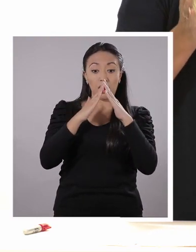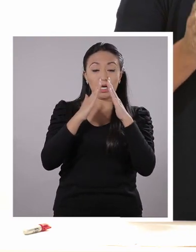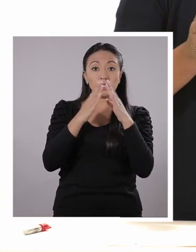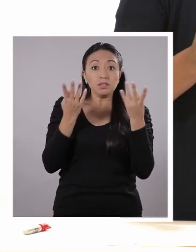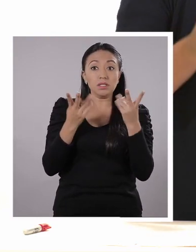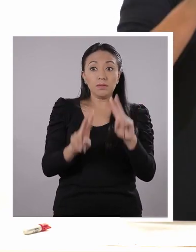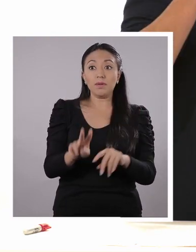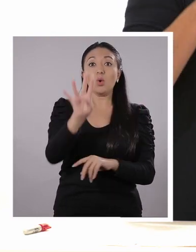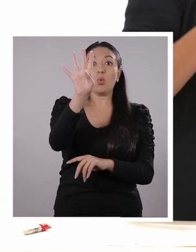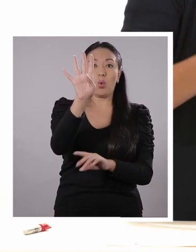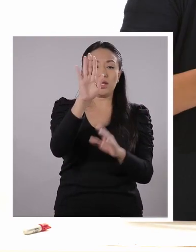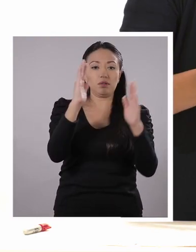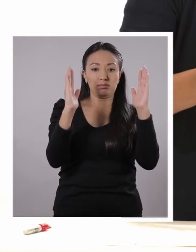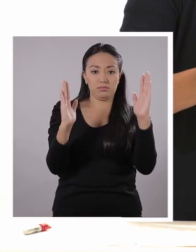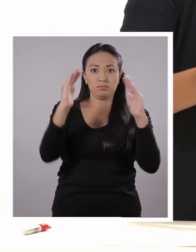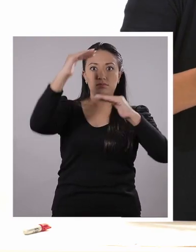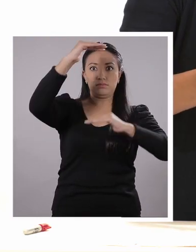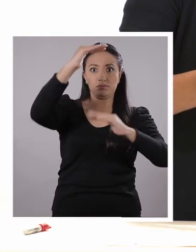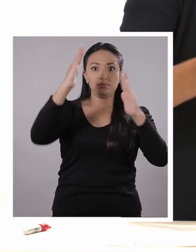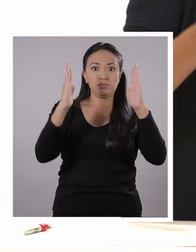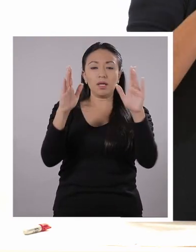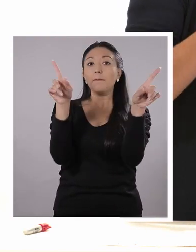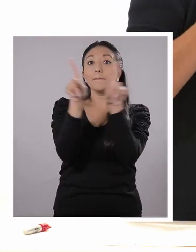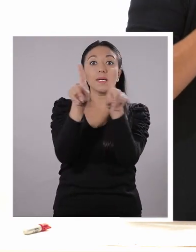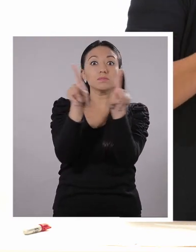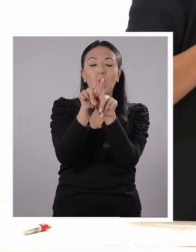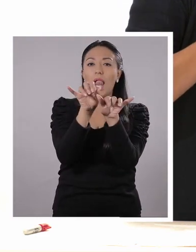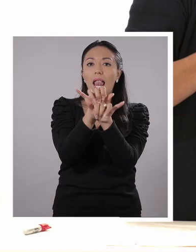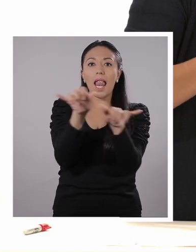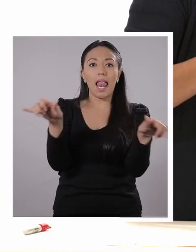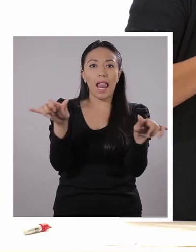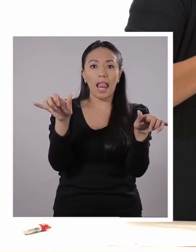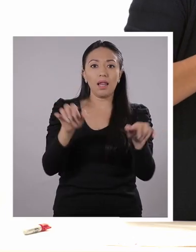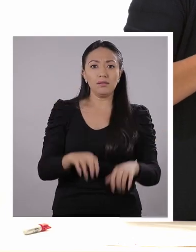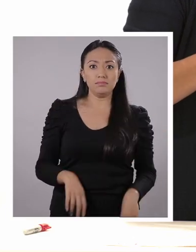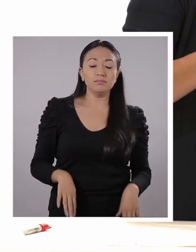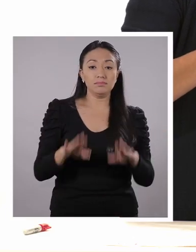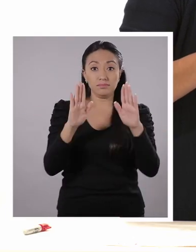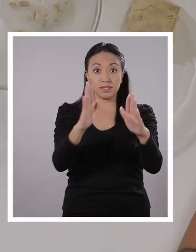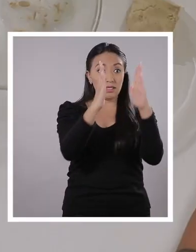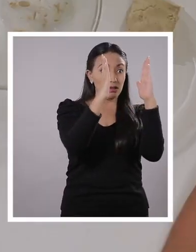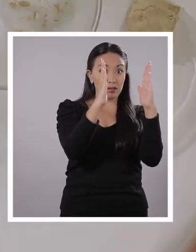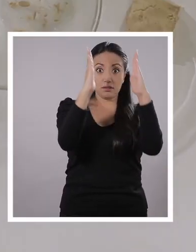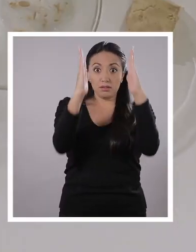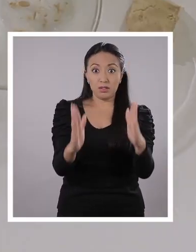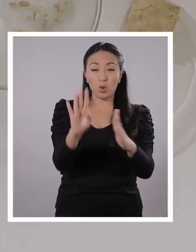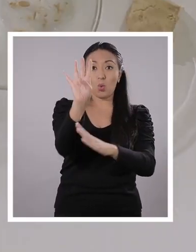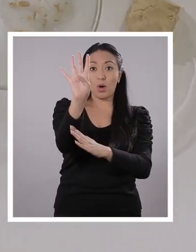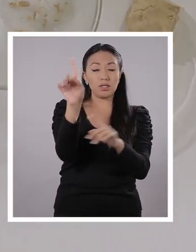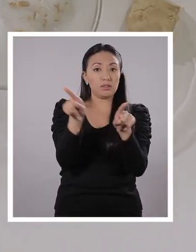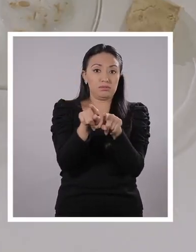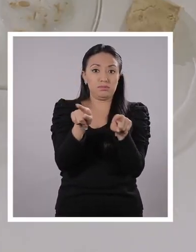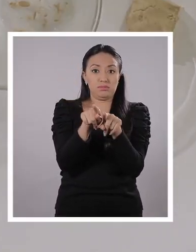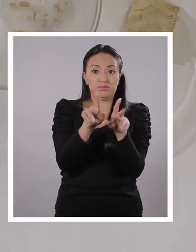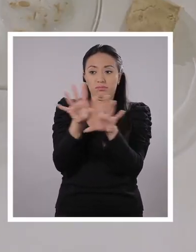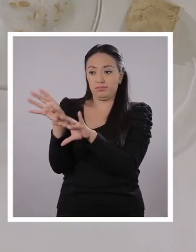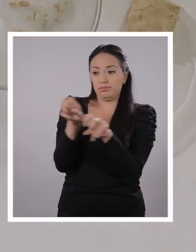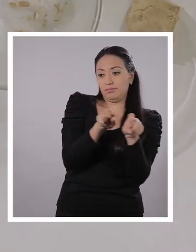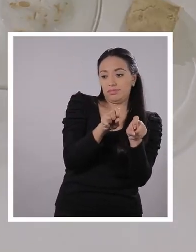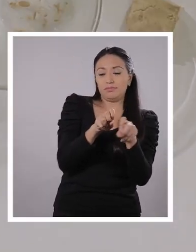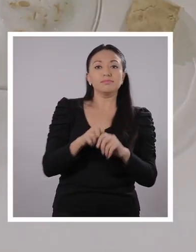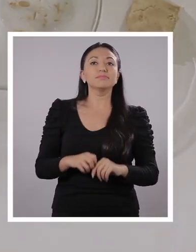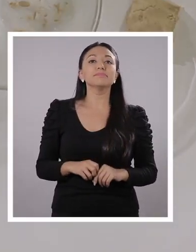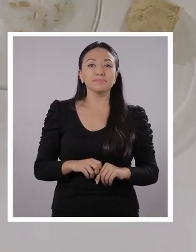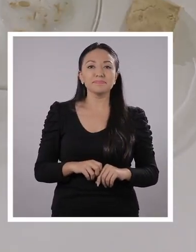vamos a formar un cuadrado con 4 lados y 4 ángulos iguales. Mire, profe. ¡Uy, wow! Muy inteligente, Pancho. A ver, me